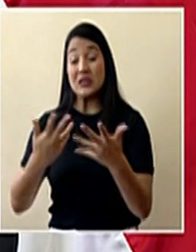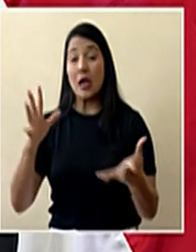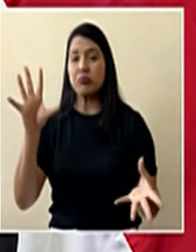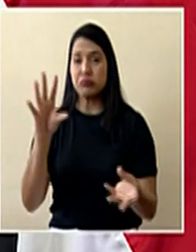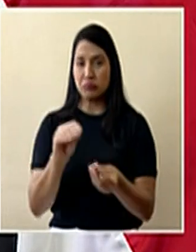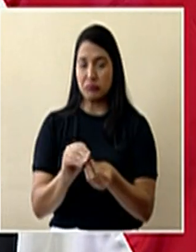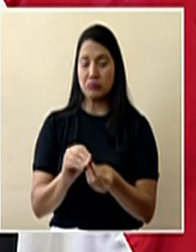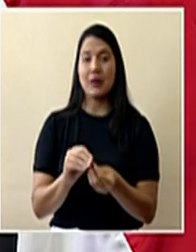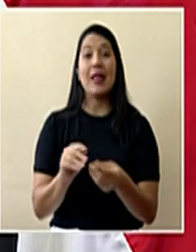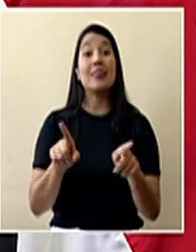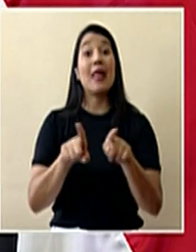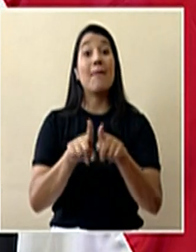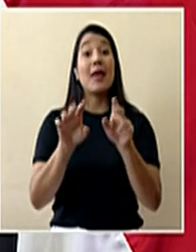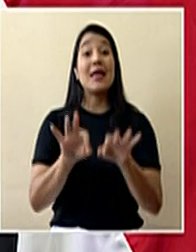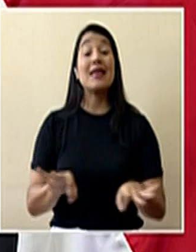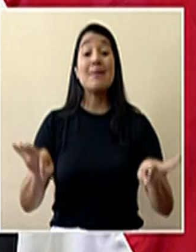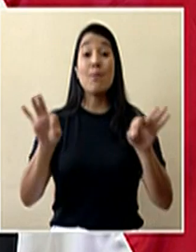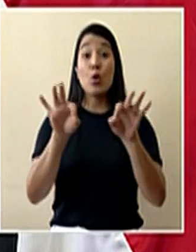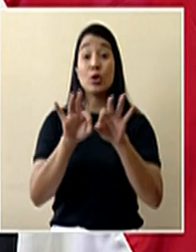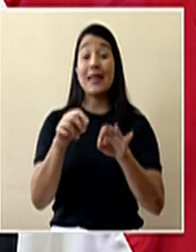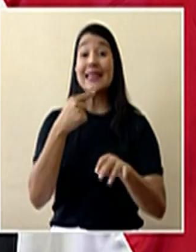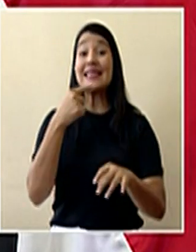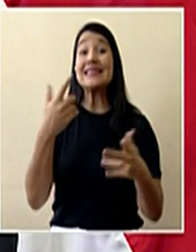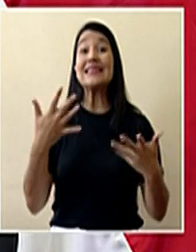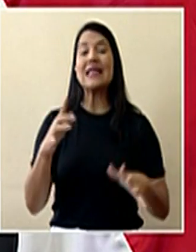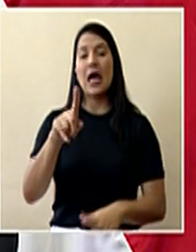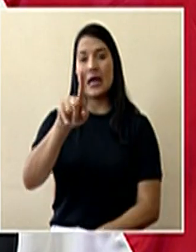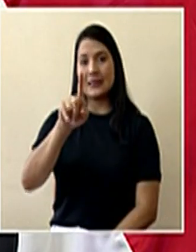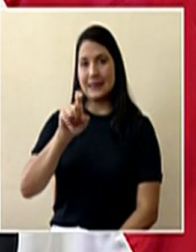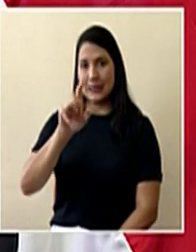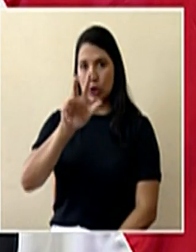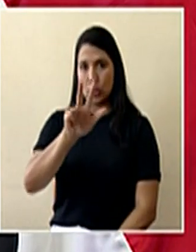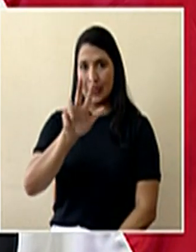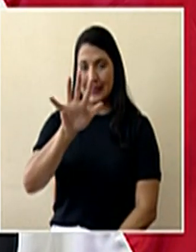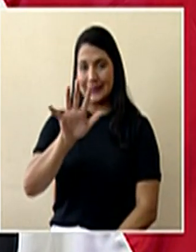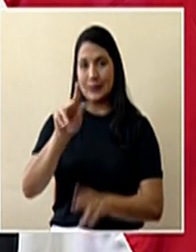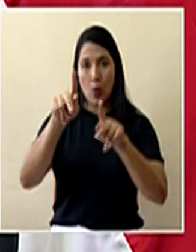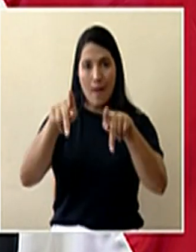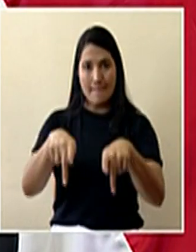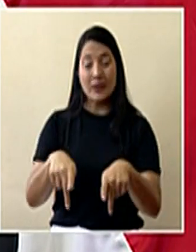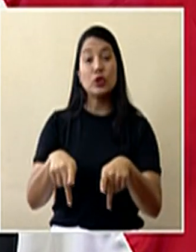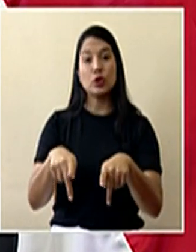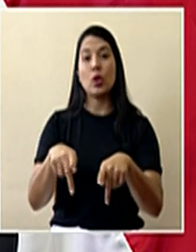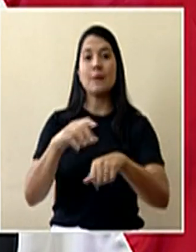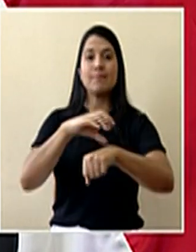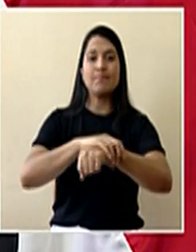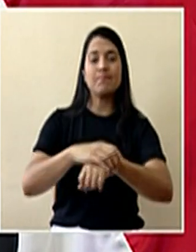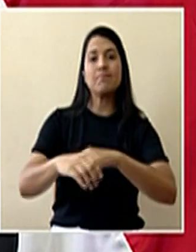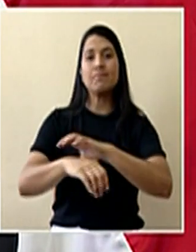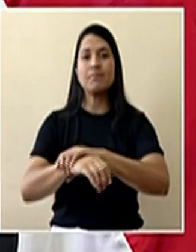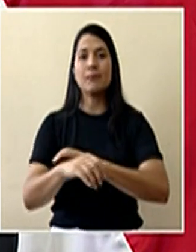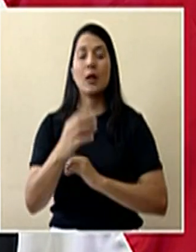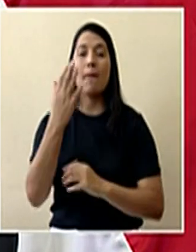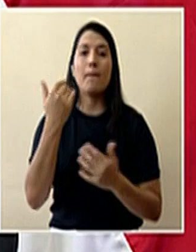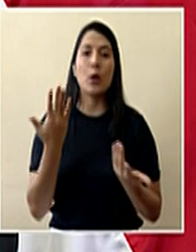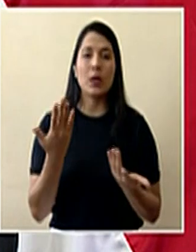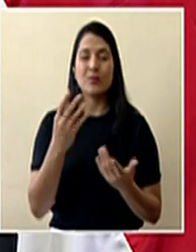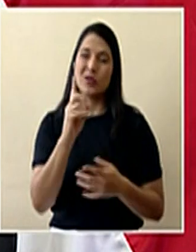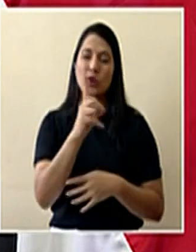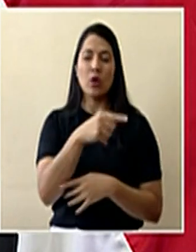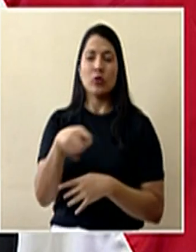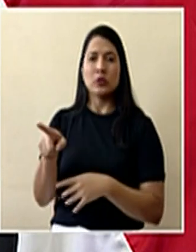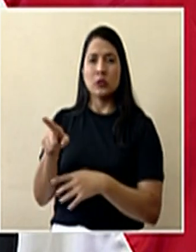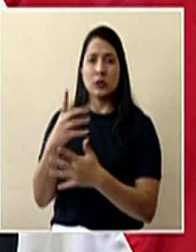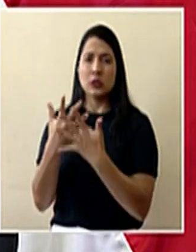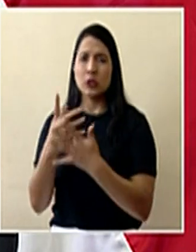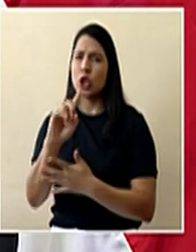es importante decir que ya son 135 personas detenidas porque infringen una medida sanitaria, es decir, la apertura de un local, no respeto del